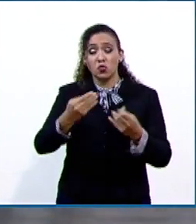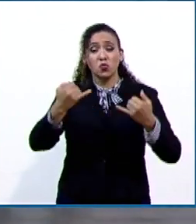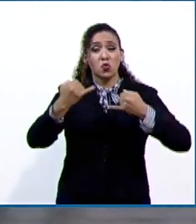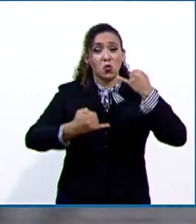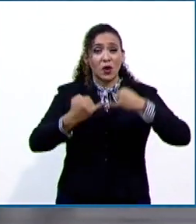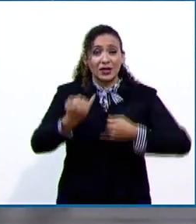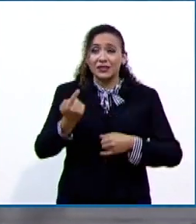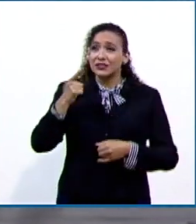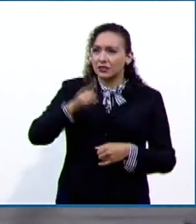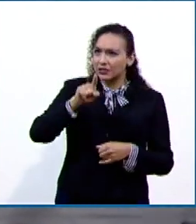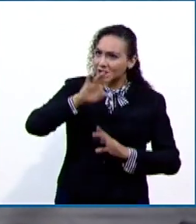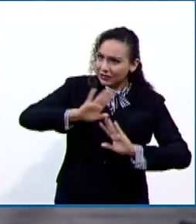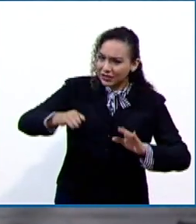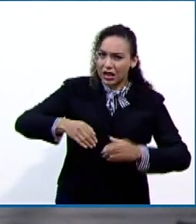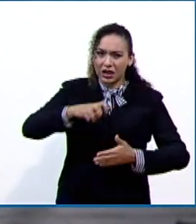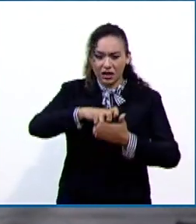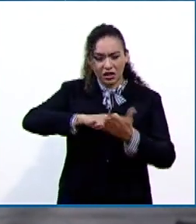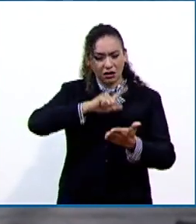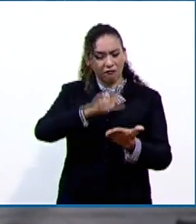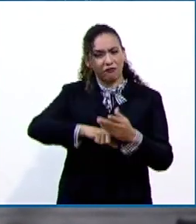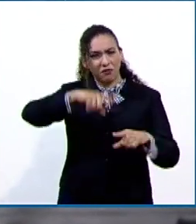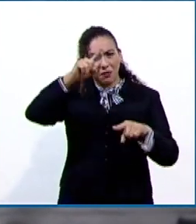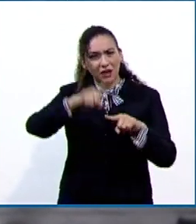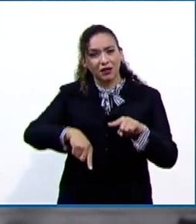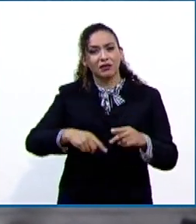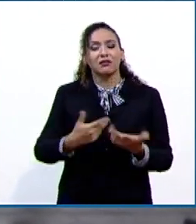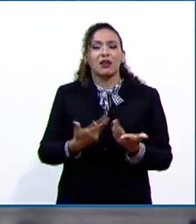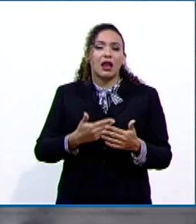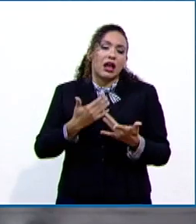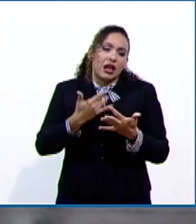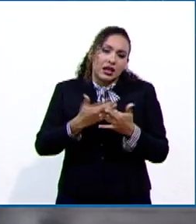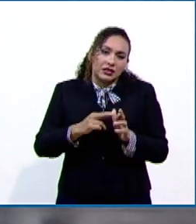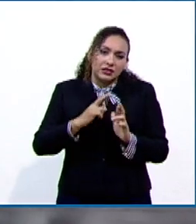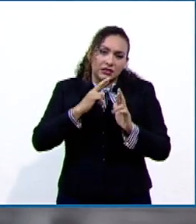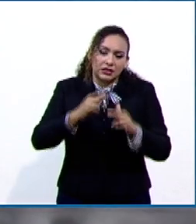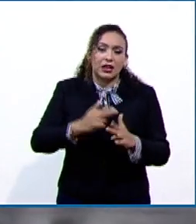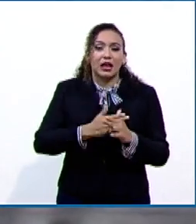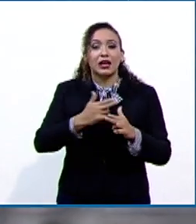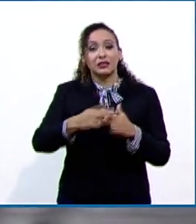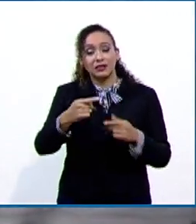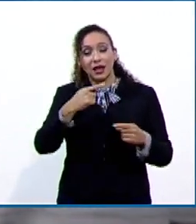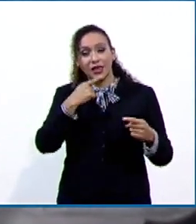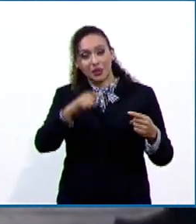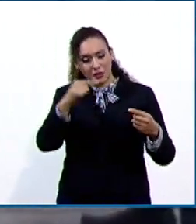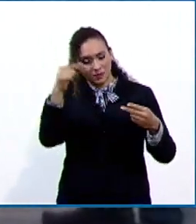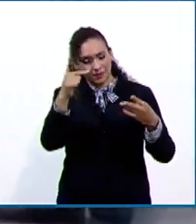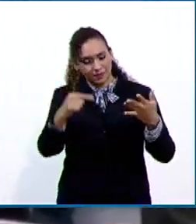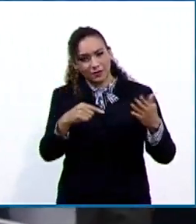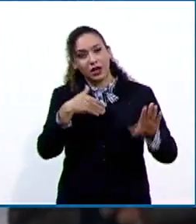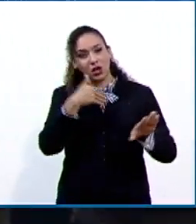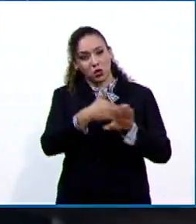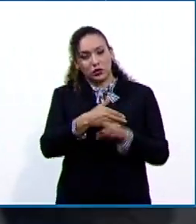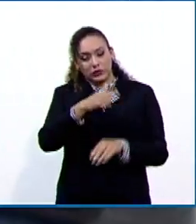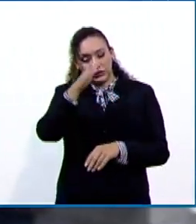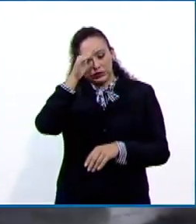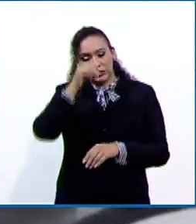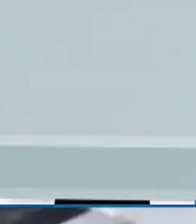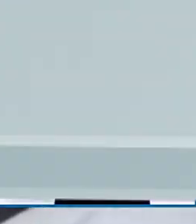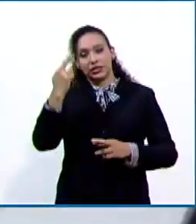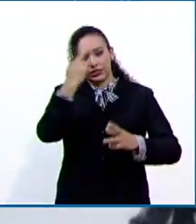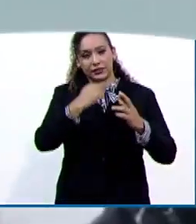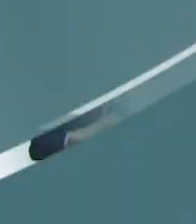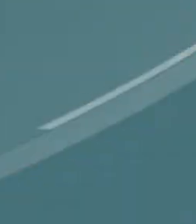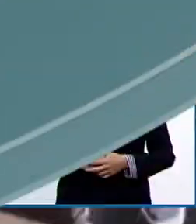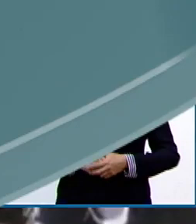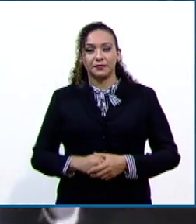en los que ordenan congelar esta reforma hasta que se resuelva el fondo de los amparos promovidos en su contra.